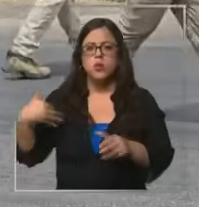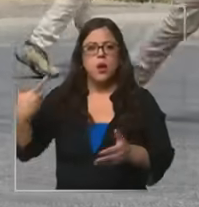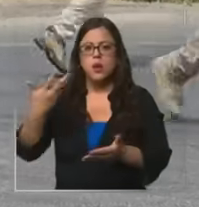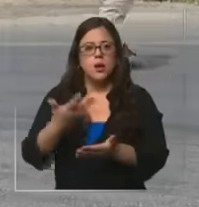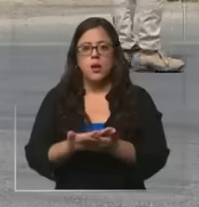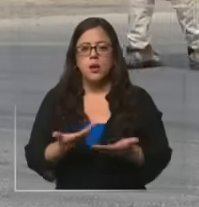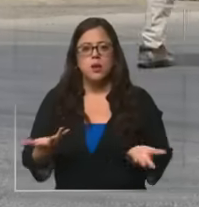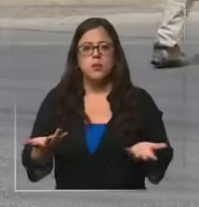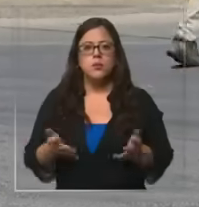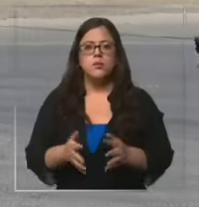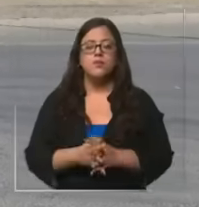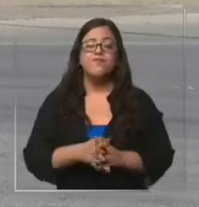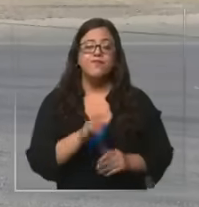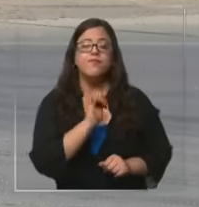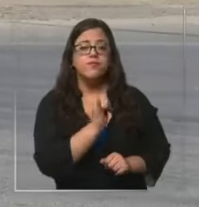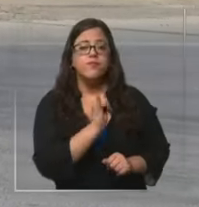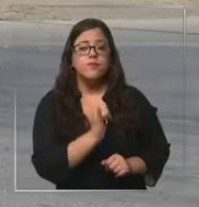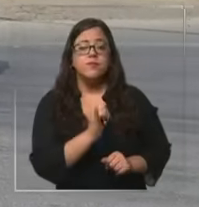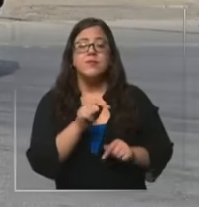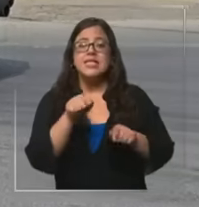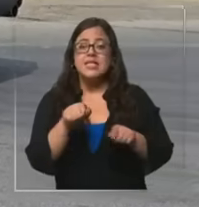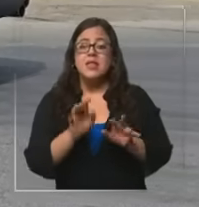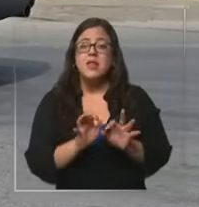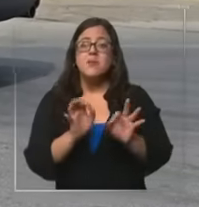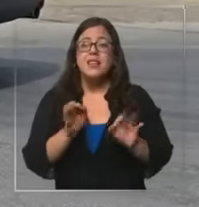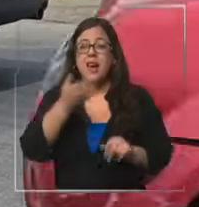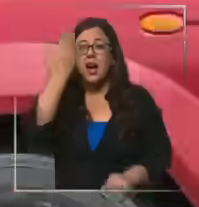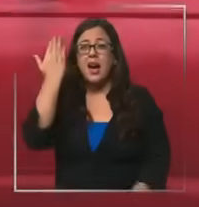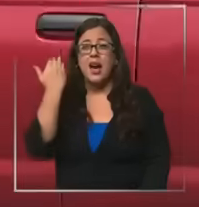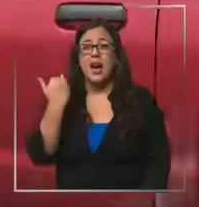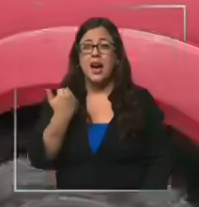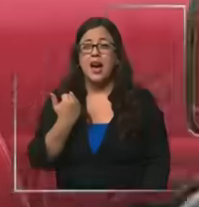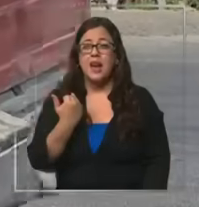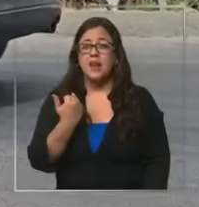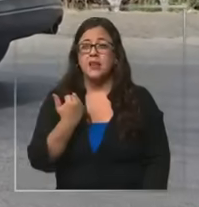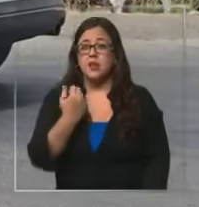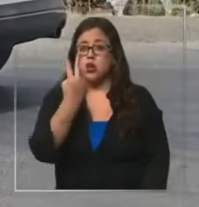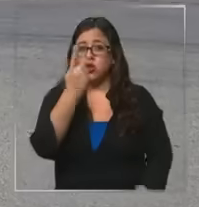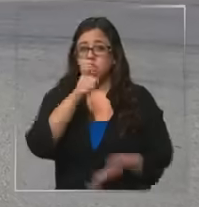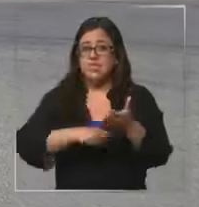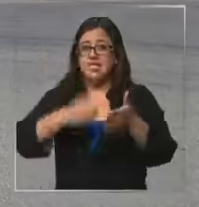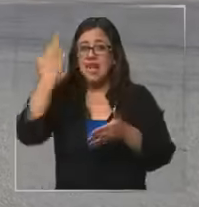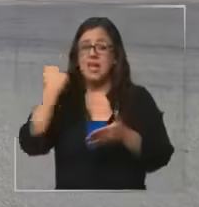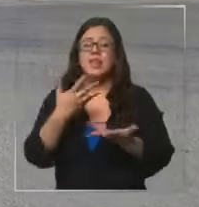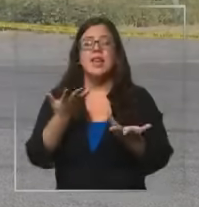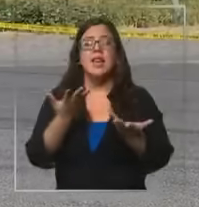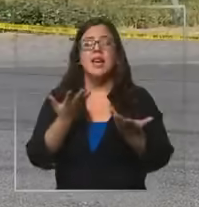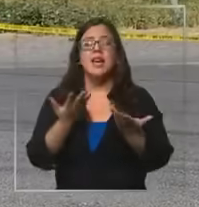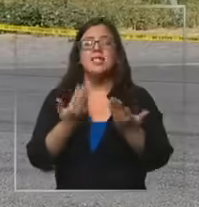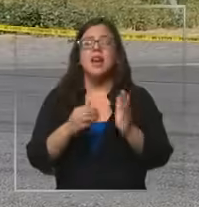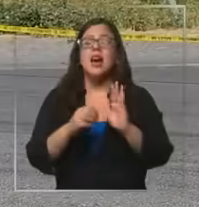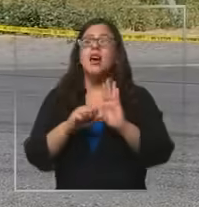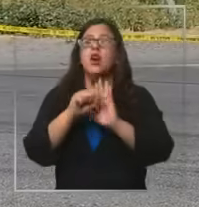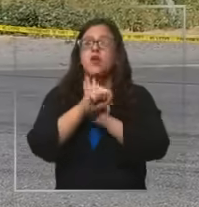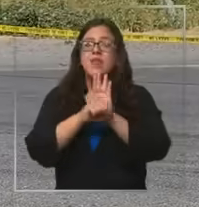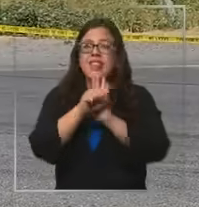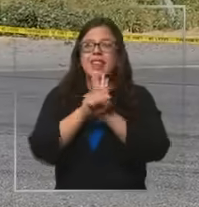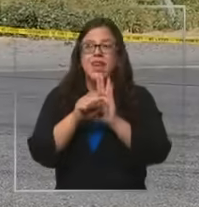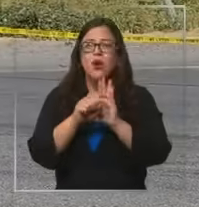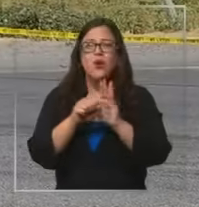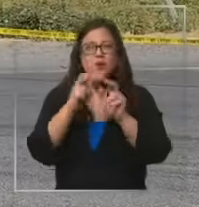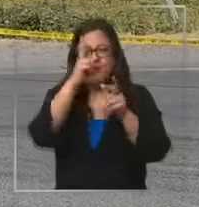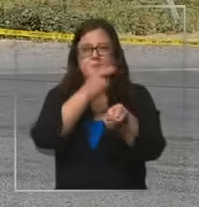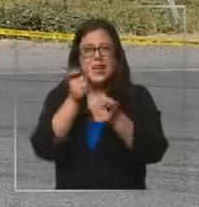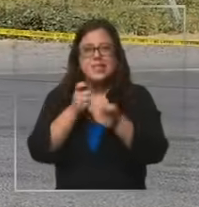tiempo. Sí, efectivamente. De hecho, en particular, hace aproximadamente 2 meses atrás hicimos una nota similar en la que denunciábamos